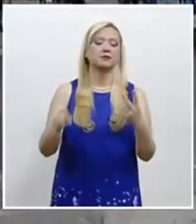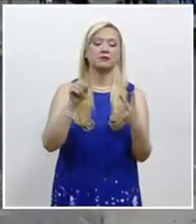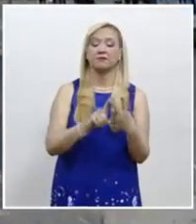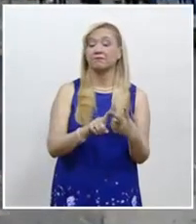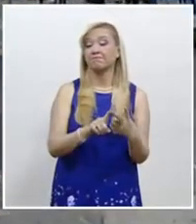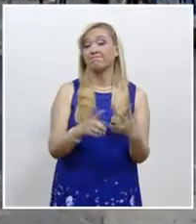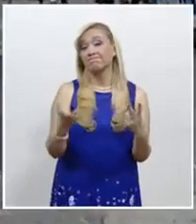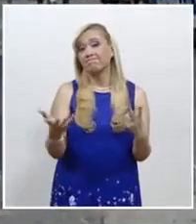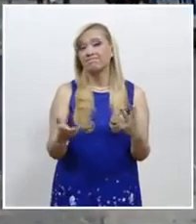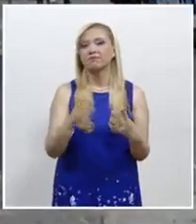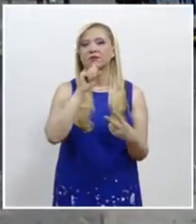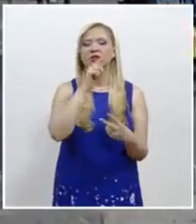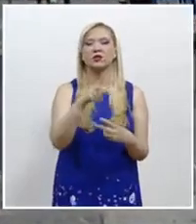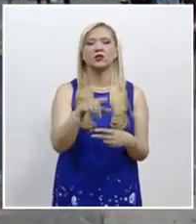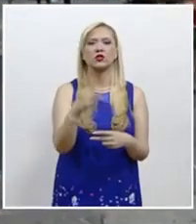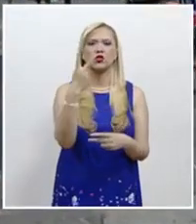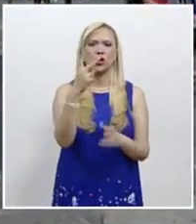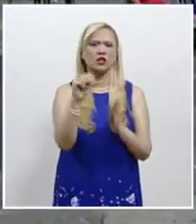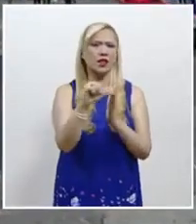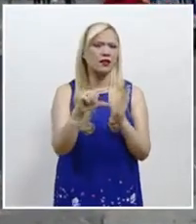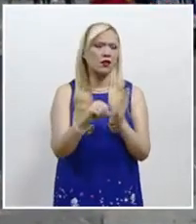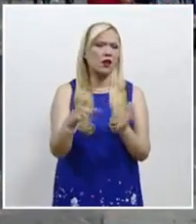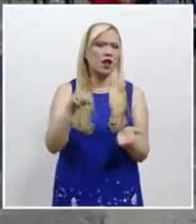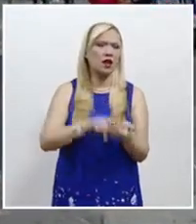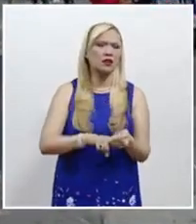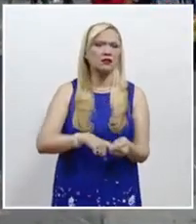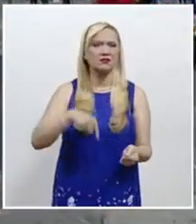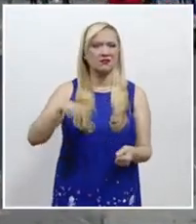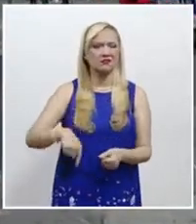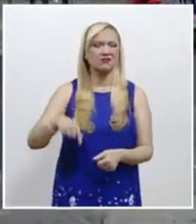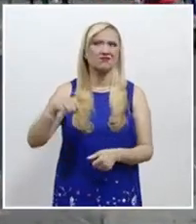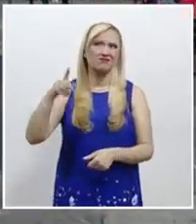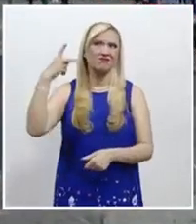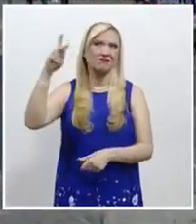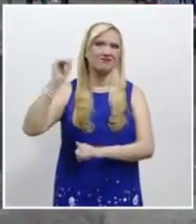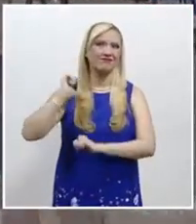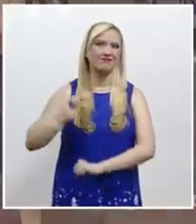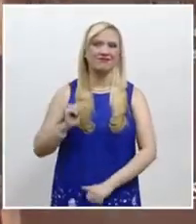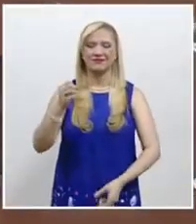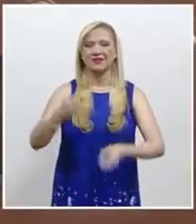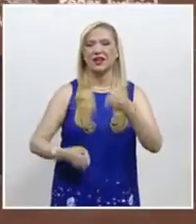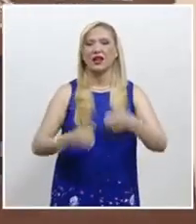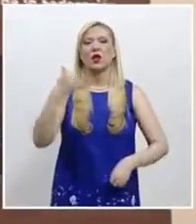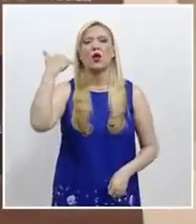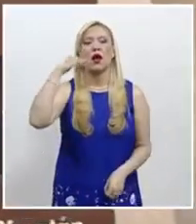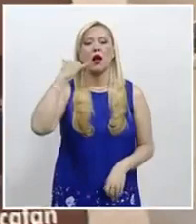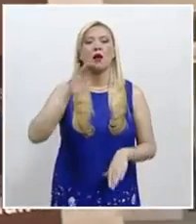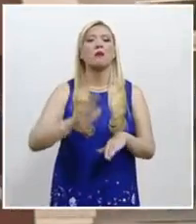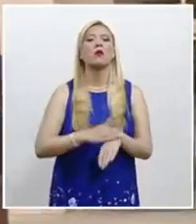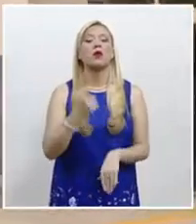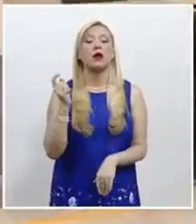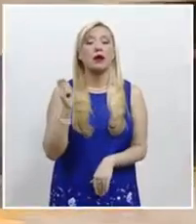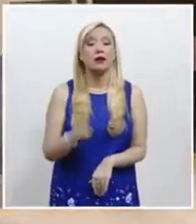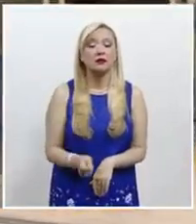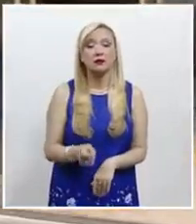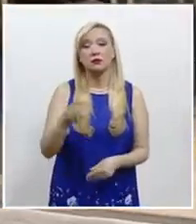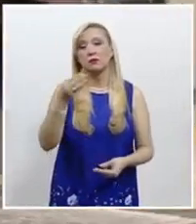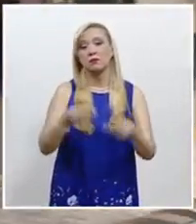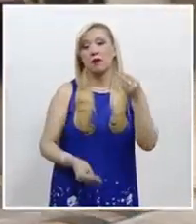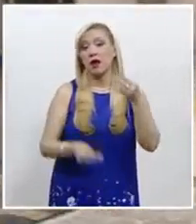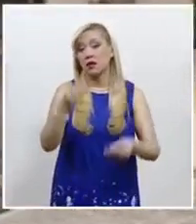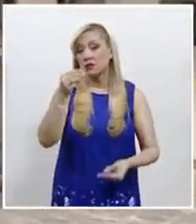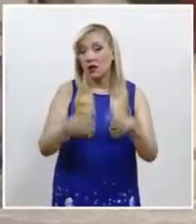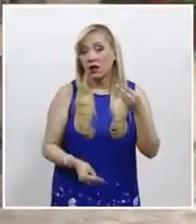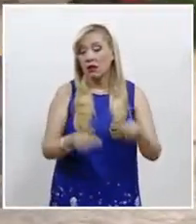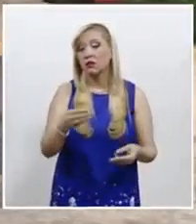las reformas a 2 artículos de la Ley Orgánica del Poder Judicial de Yucatán que regula el retiro forzado de las y los magistrados